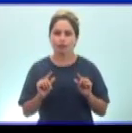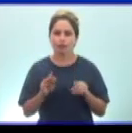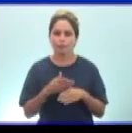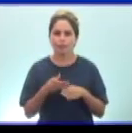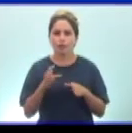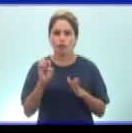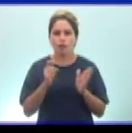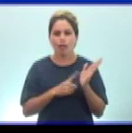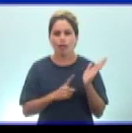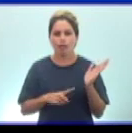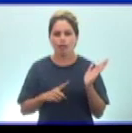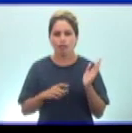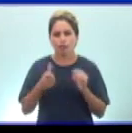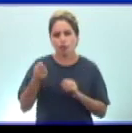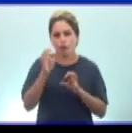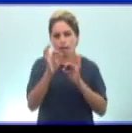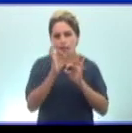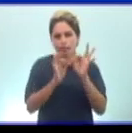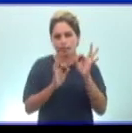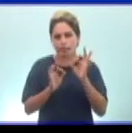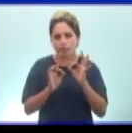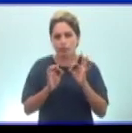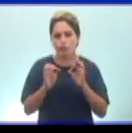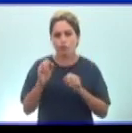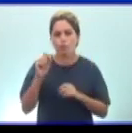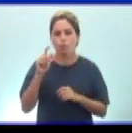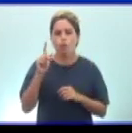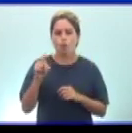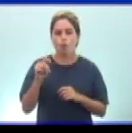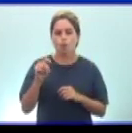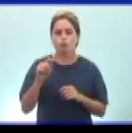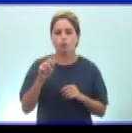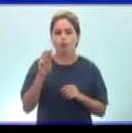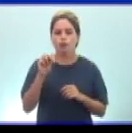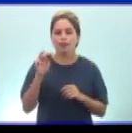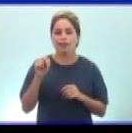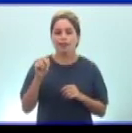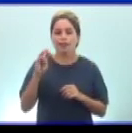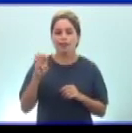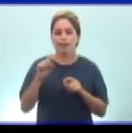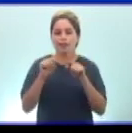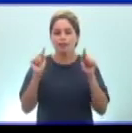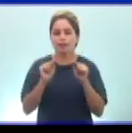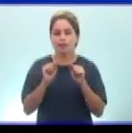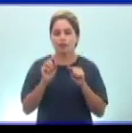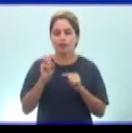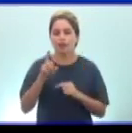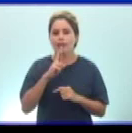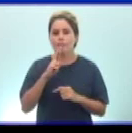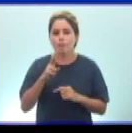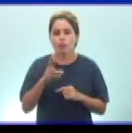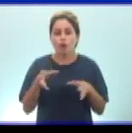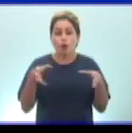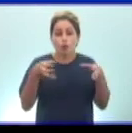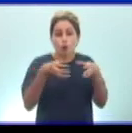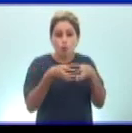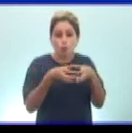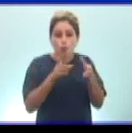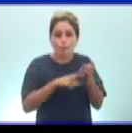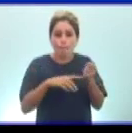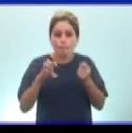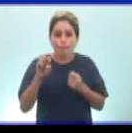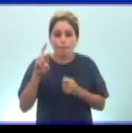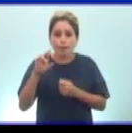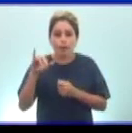un átomo Q, entre paréntesis neón 3s2, responda, inciso A, grupo y periodo que se ubica, número atómico, inciso